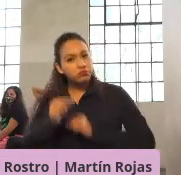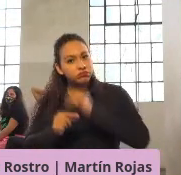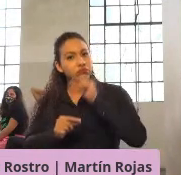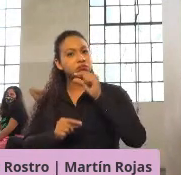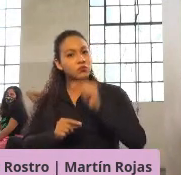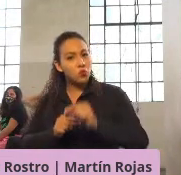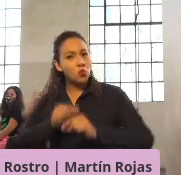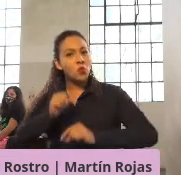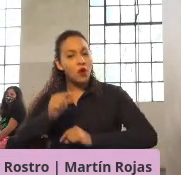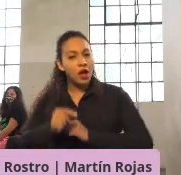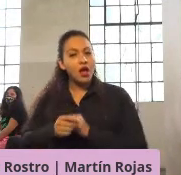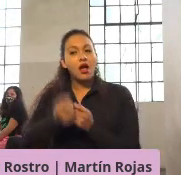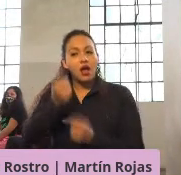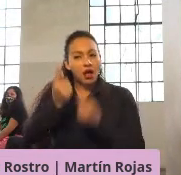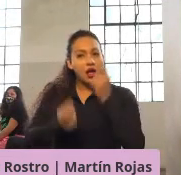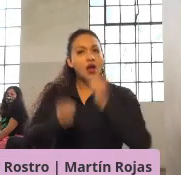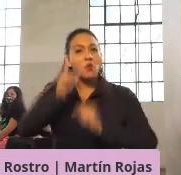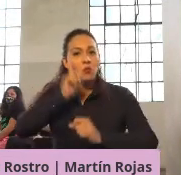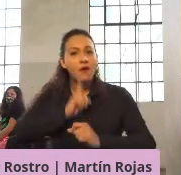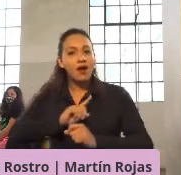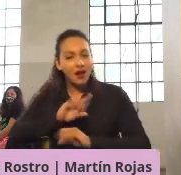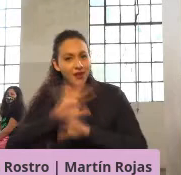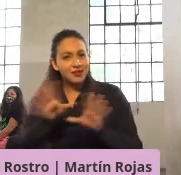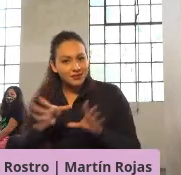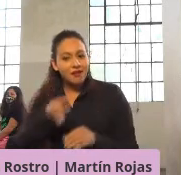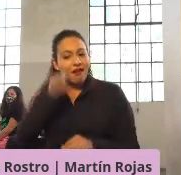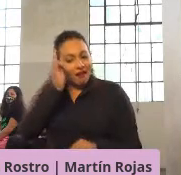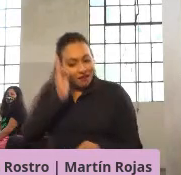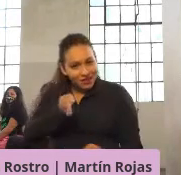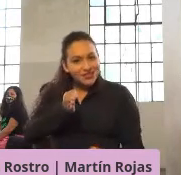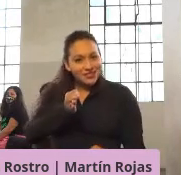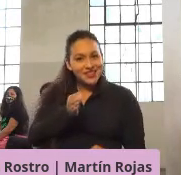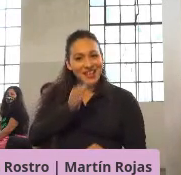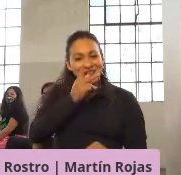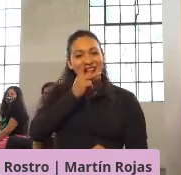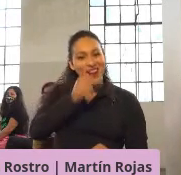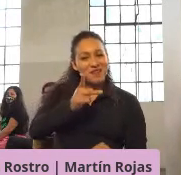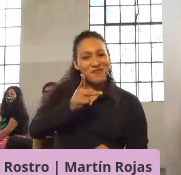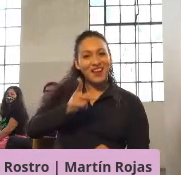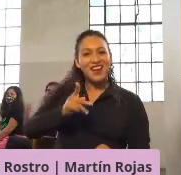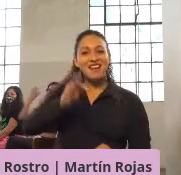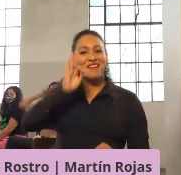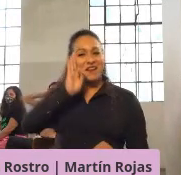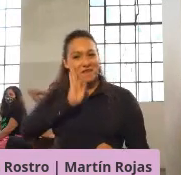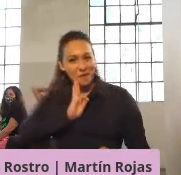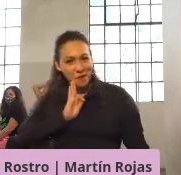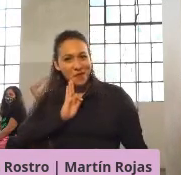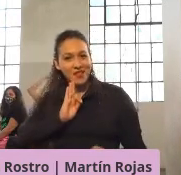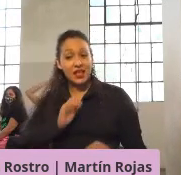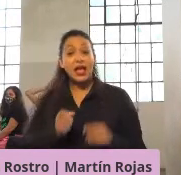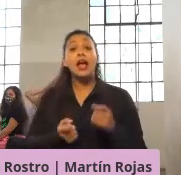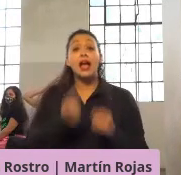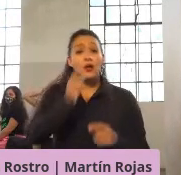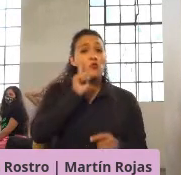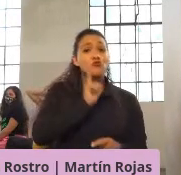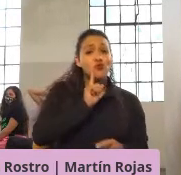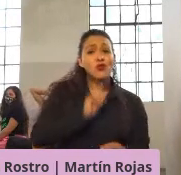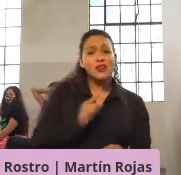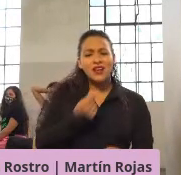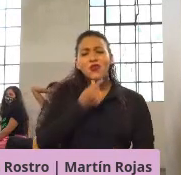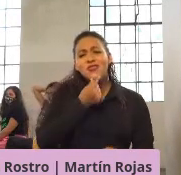primera vez y marchan por primera vez en 2019. Niñas de 12 dicen soy feminista, niñas están